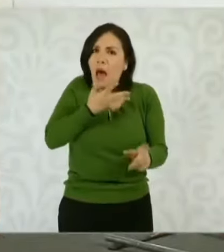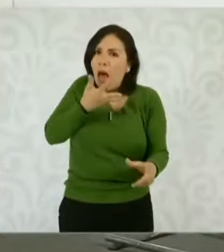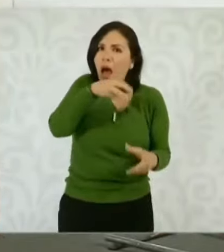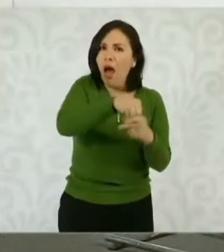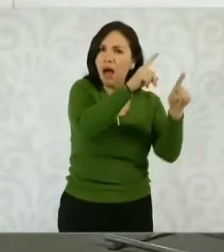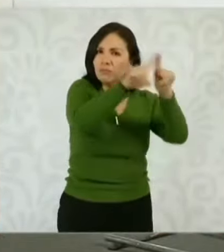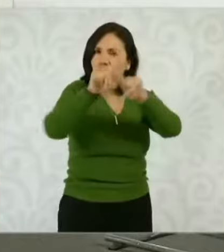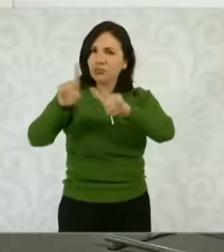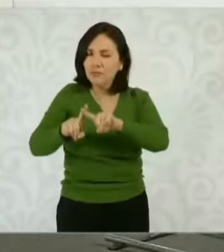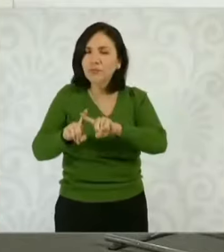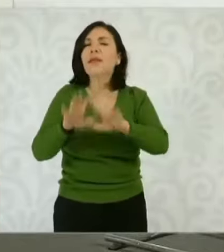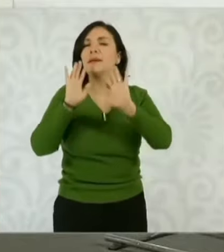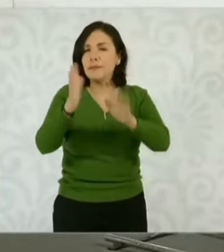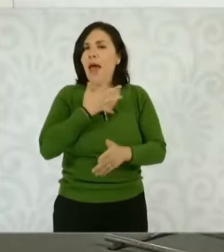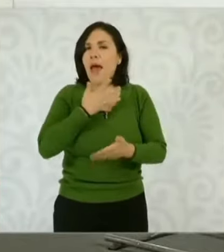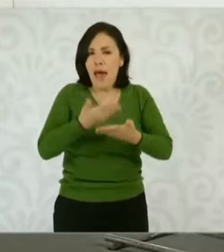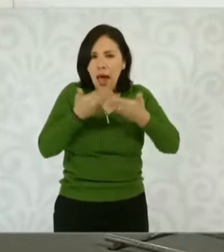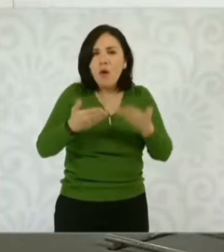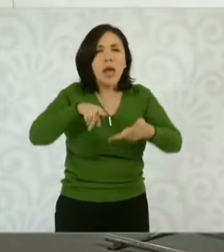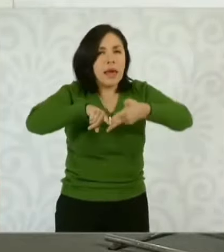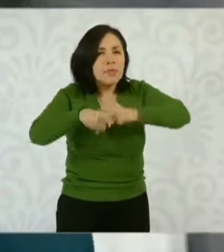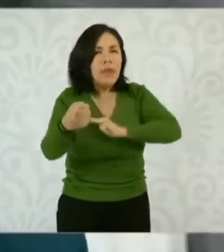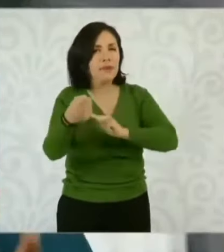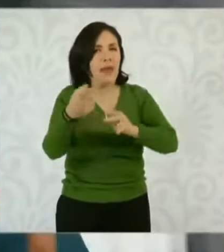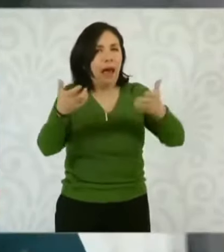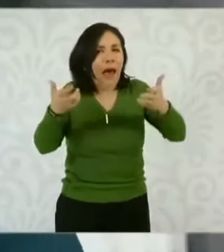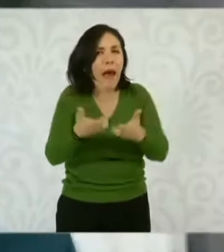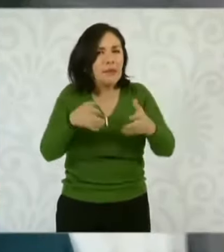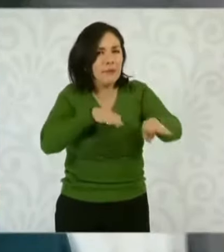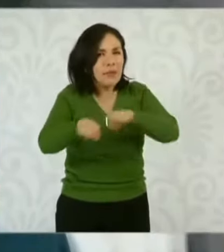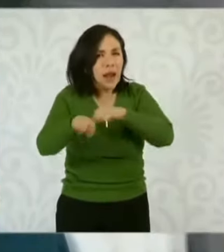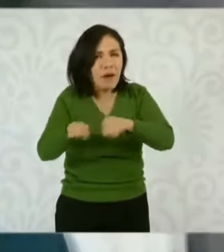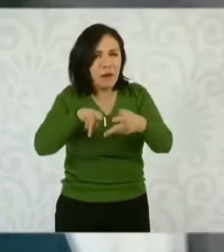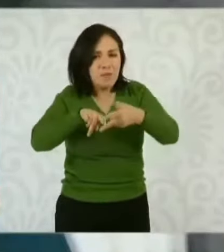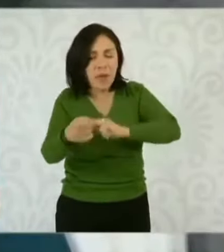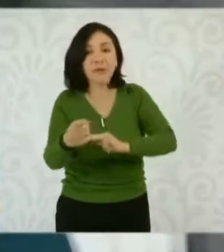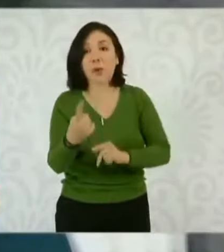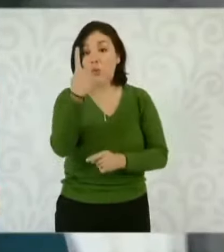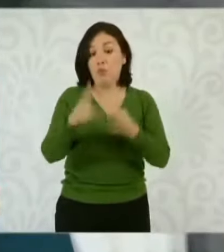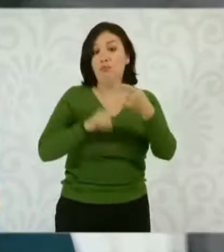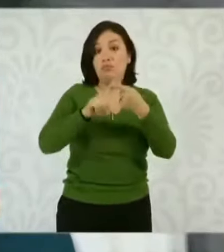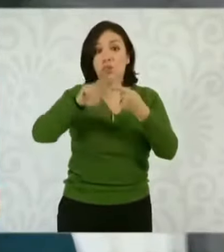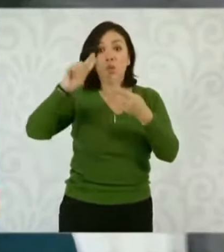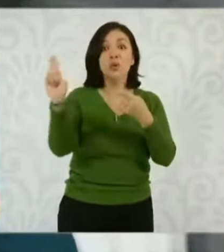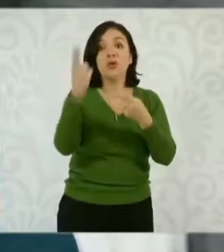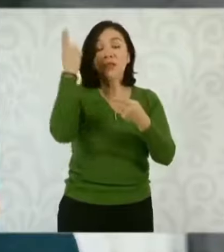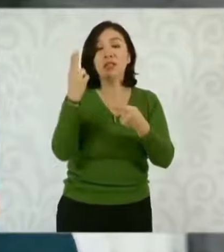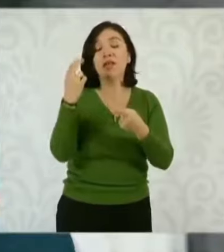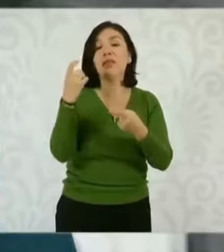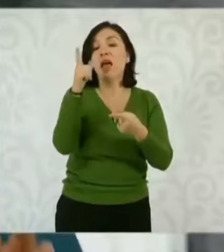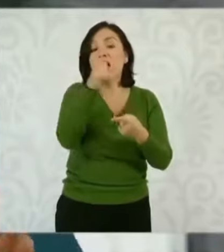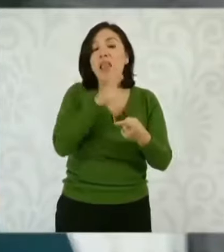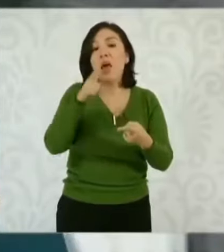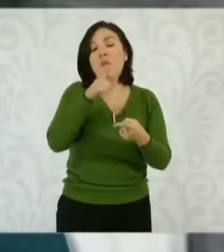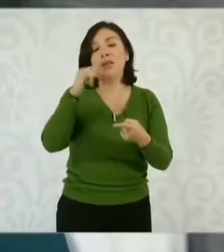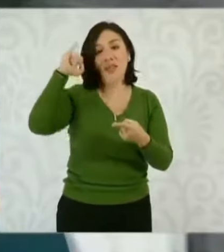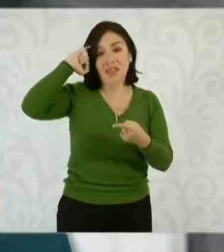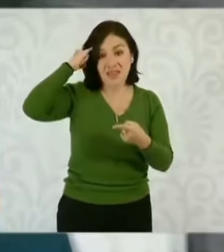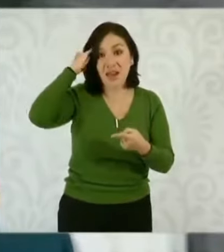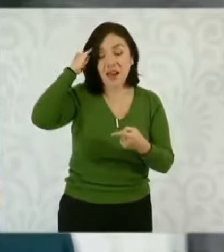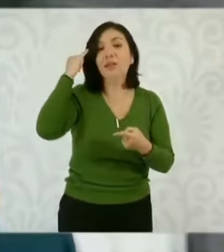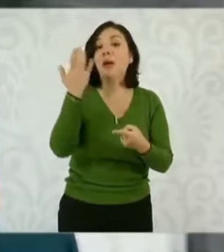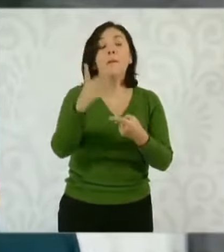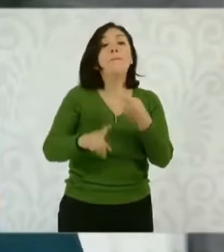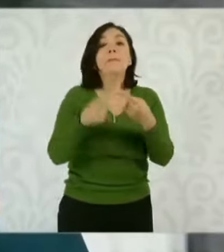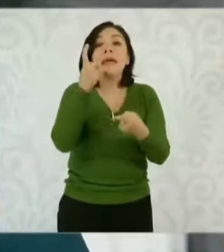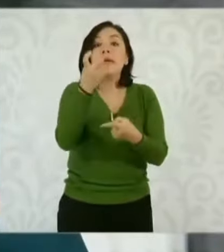han sembrado varias semillas, ya las han mencionado, una de ellas es la Universidad de las Lenguas Indígenas, la